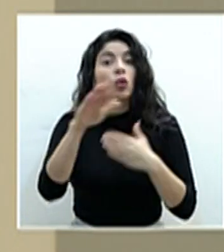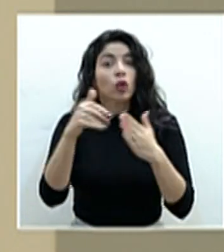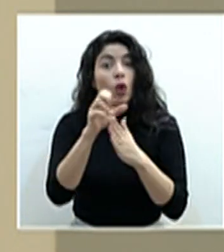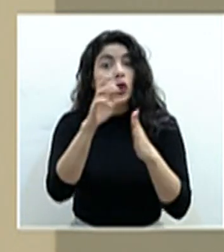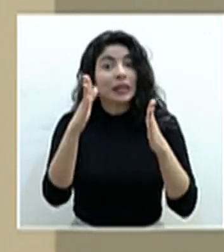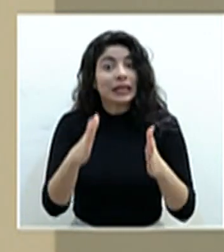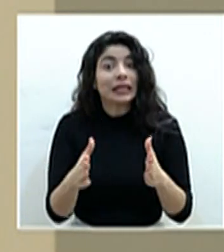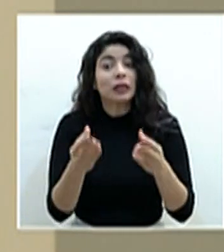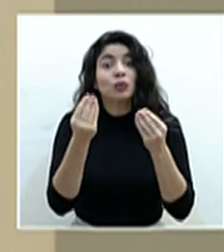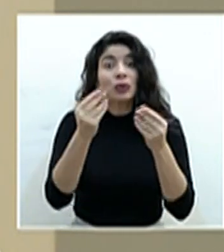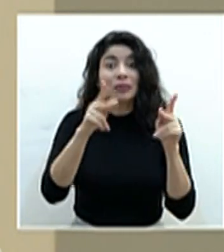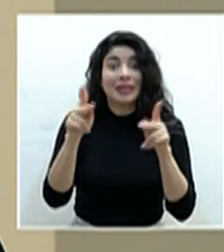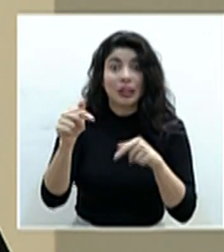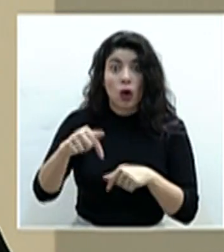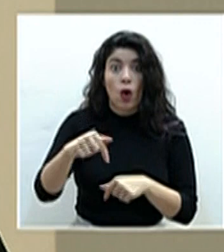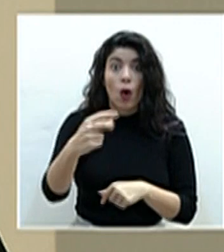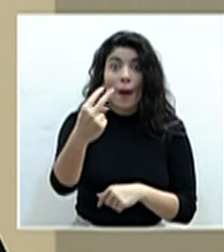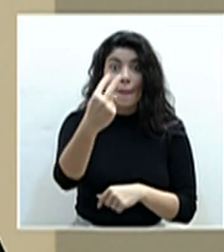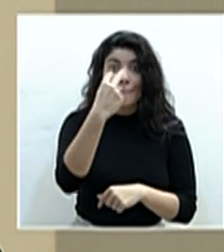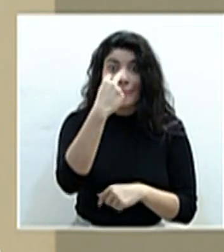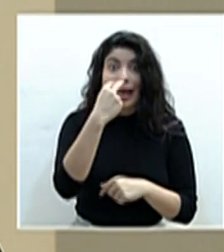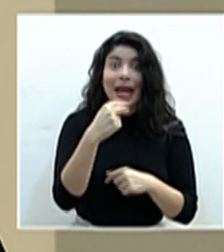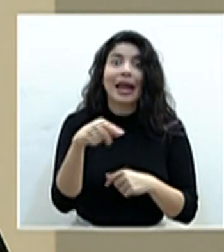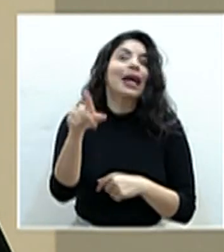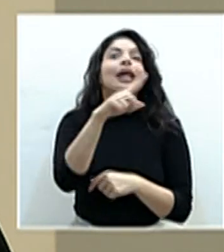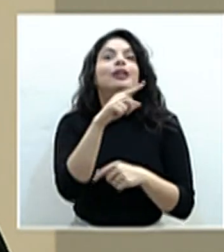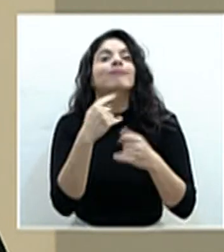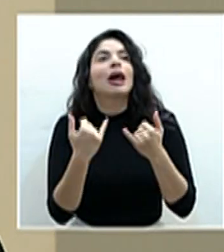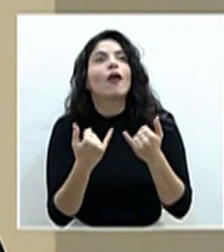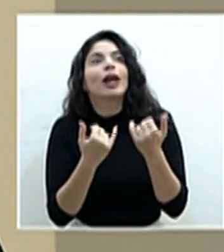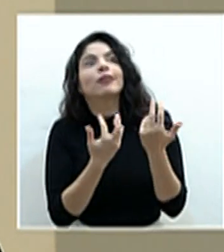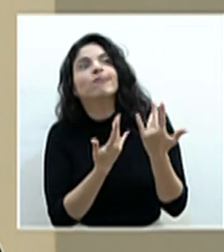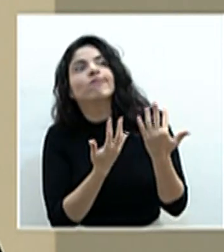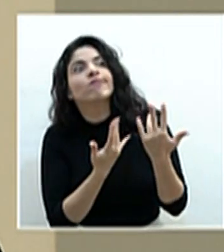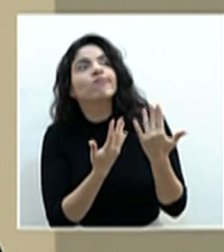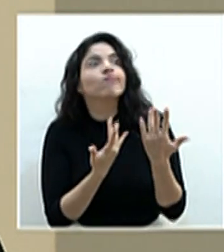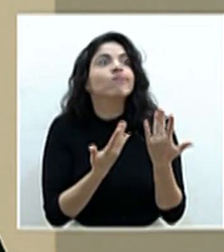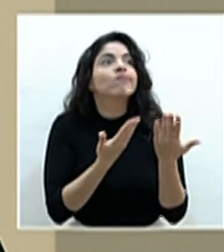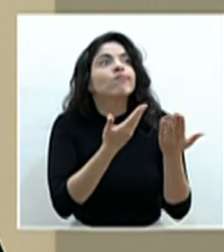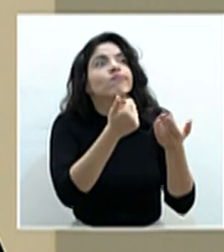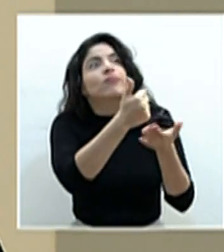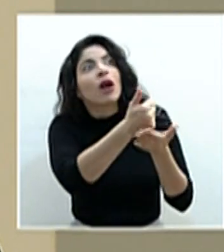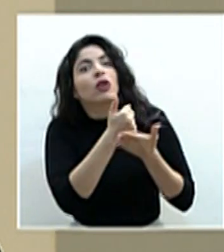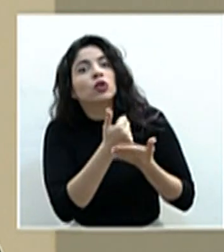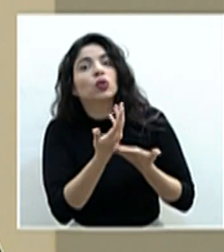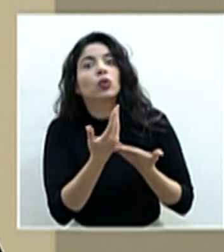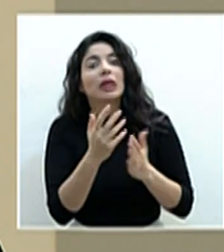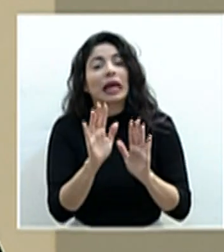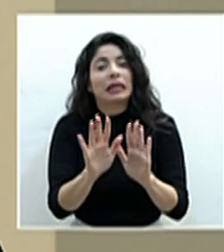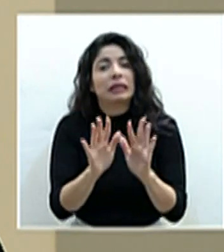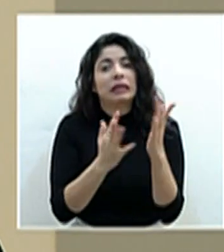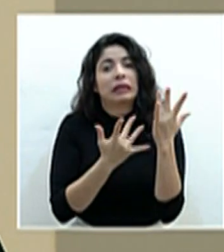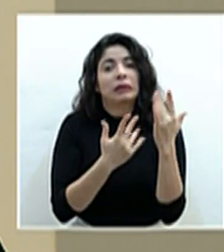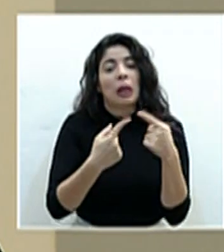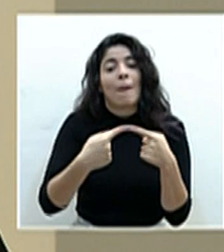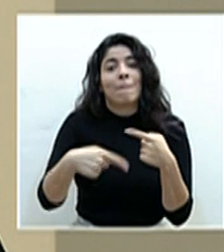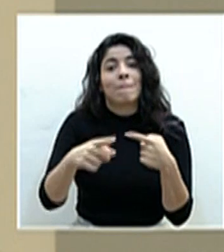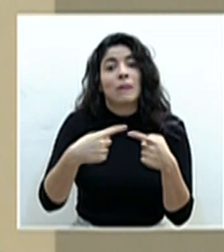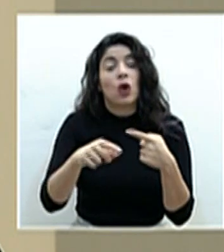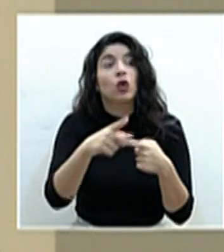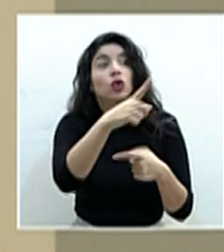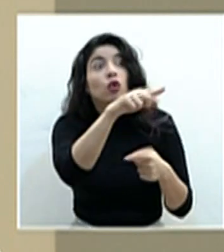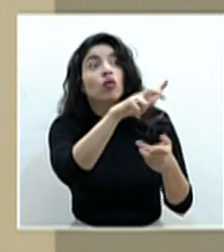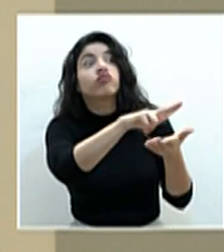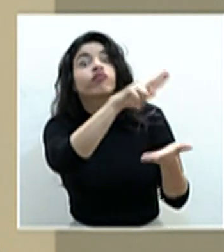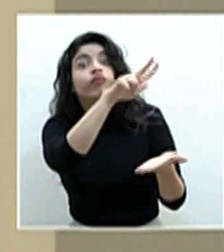costarricenses, a muchos que nos ven hoy, que están a la espera de esa ayuda, de que esperamos prontamente tener la aprobación